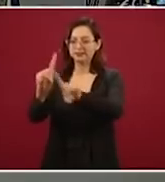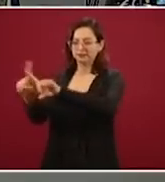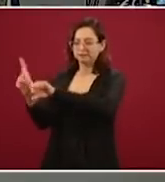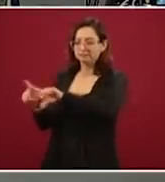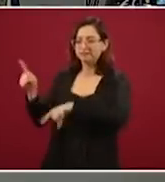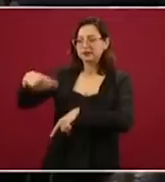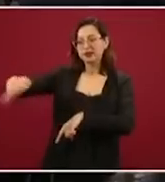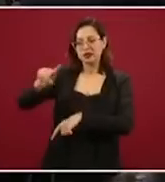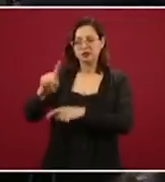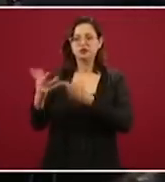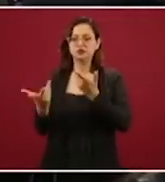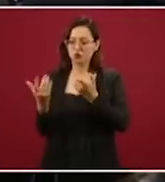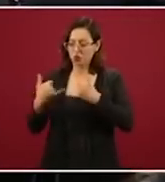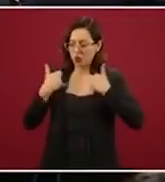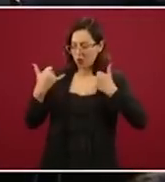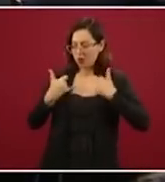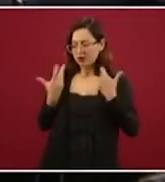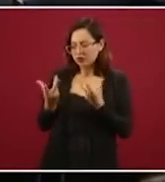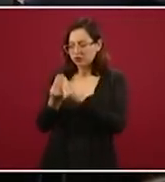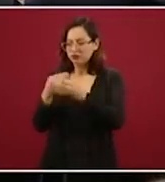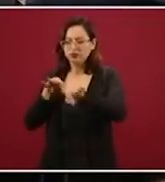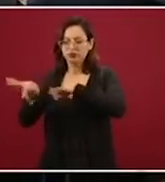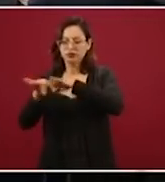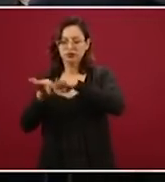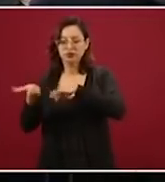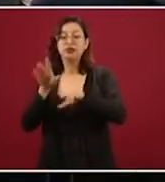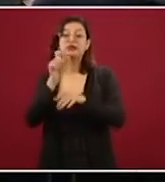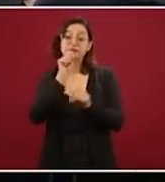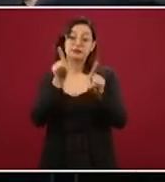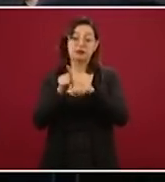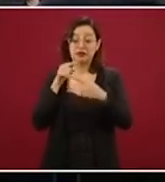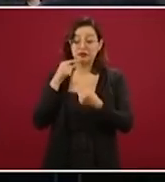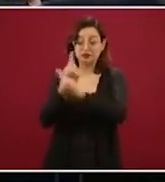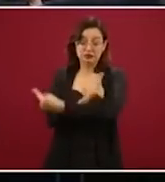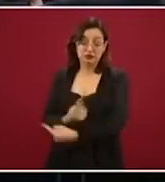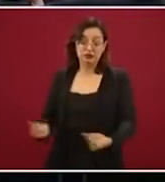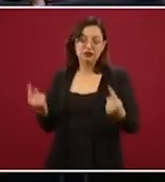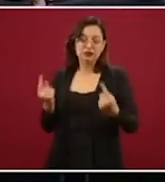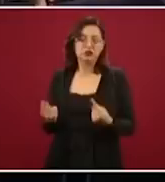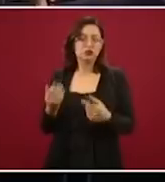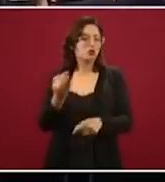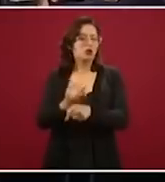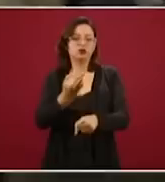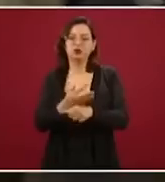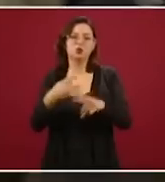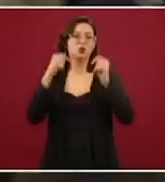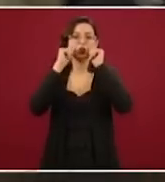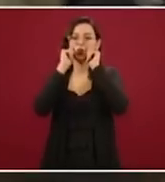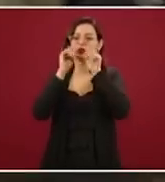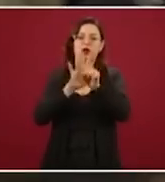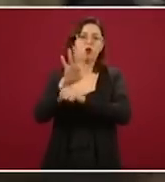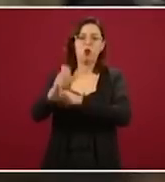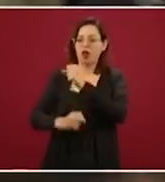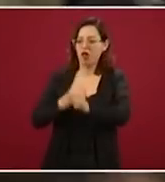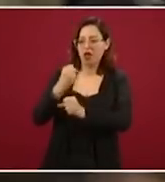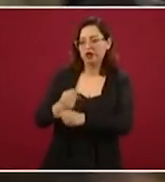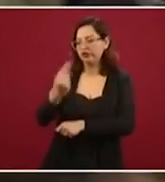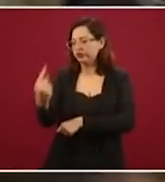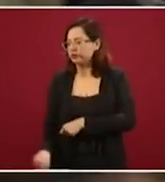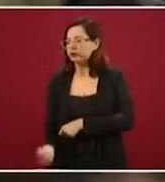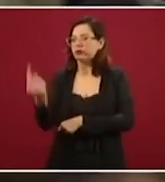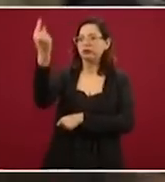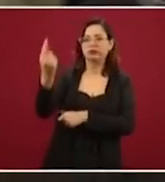a hacer conciencia con los jóvenes, ya hasta con los niños, realmente ya las edades están muy afectadas desde temprana